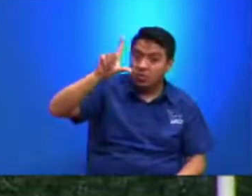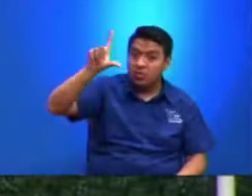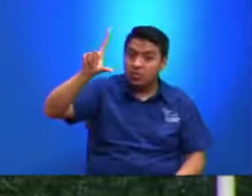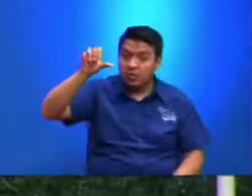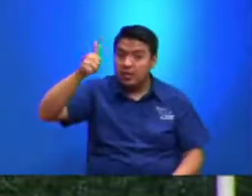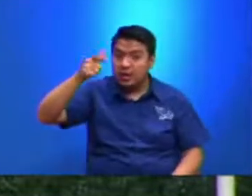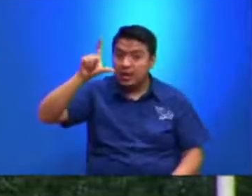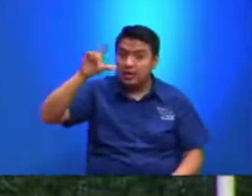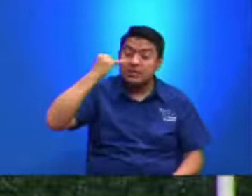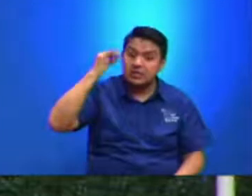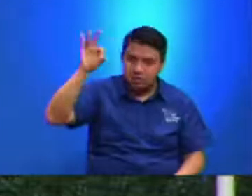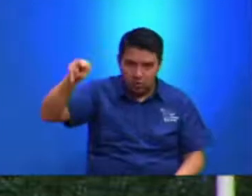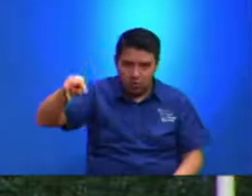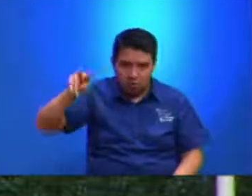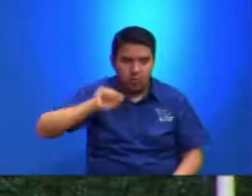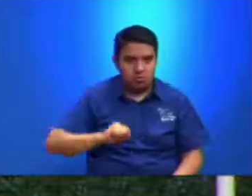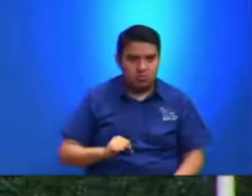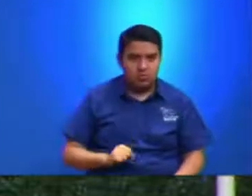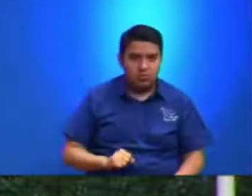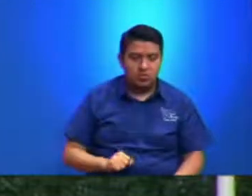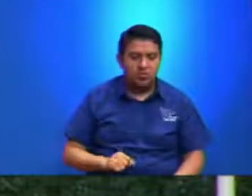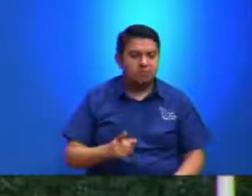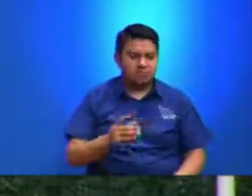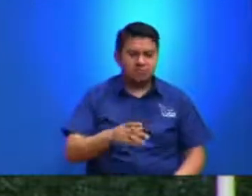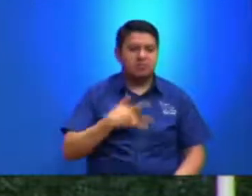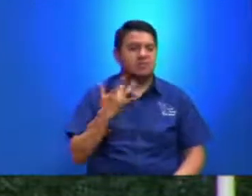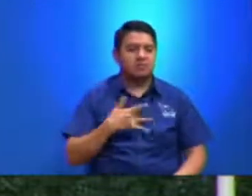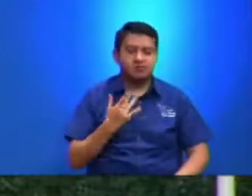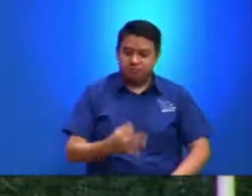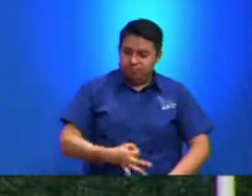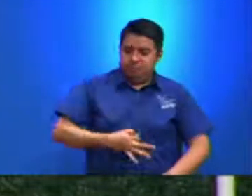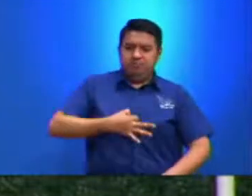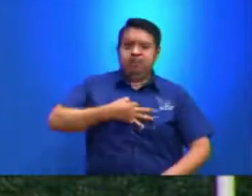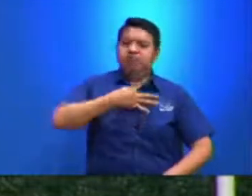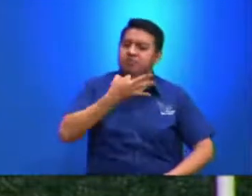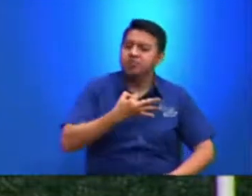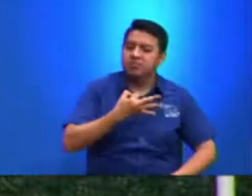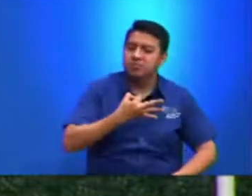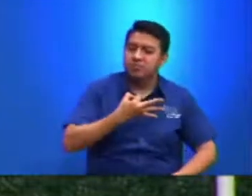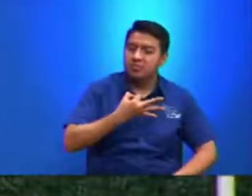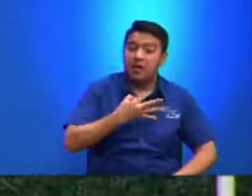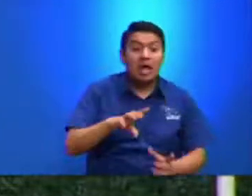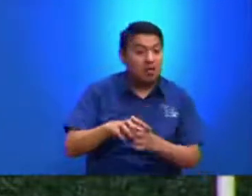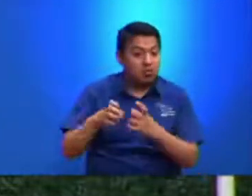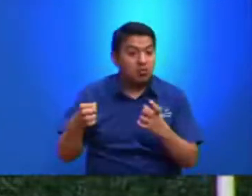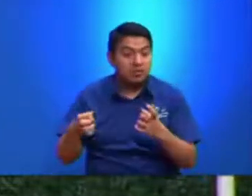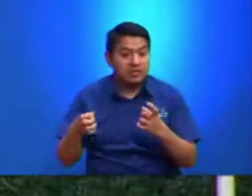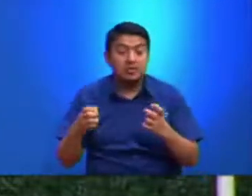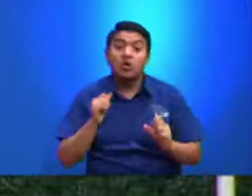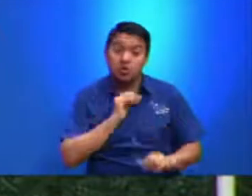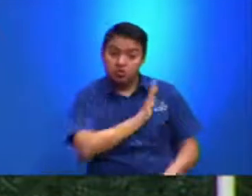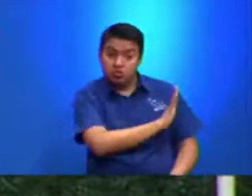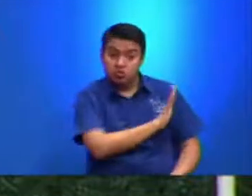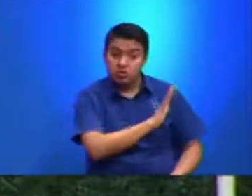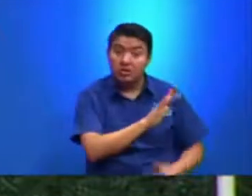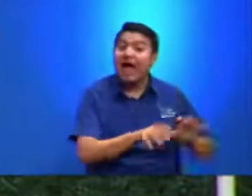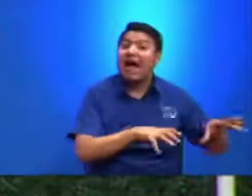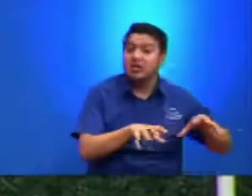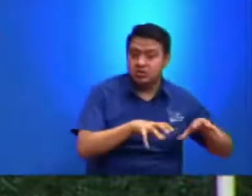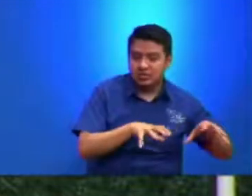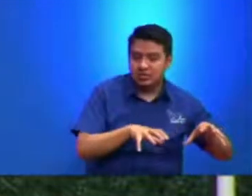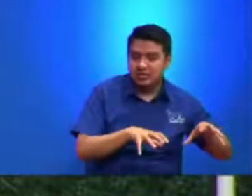fue, profetizó contra un altar? Altar, altar, así dice Jehová: nacerá un